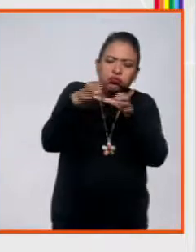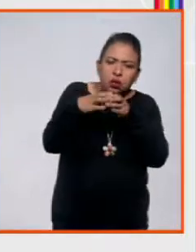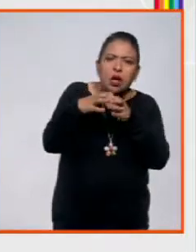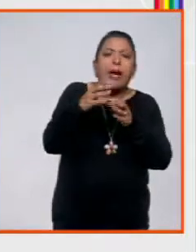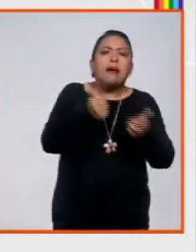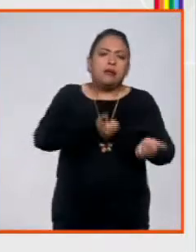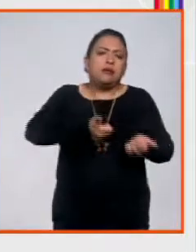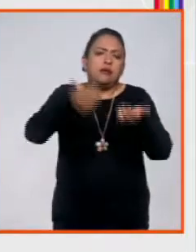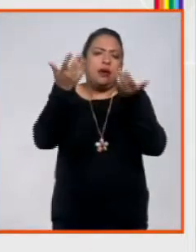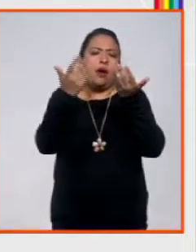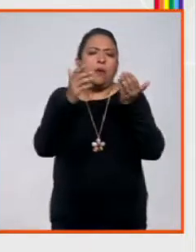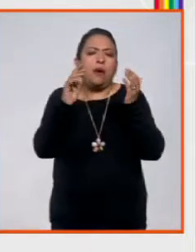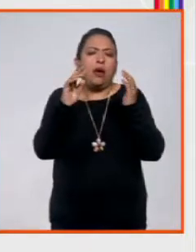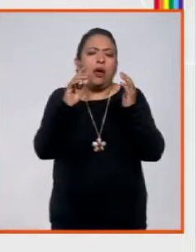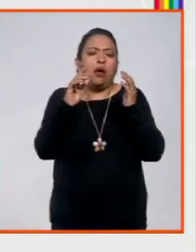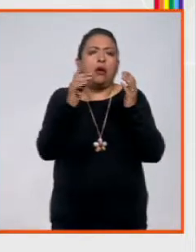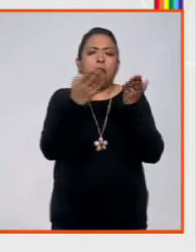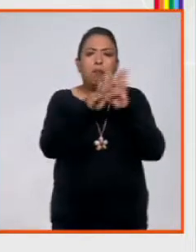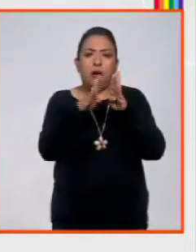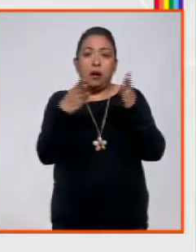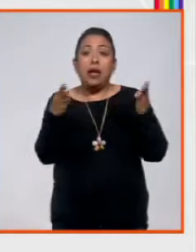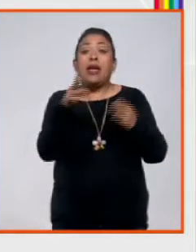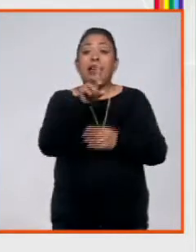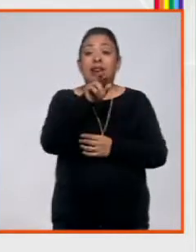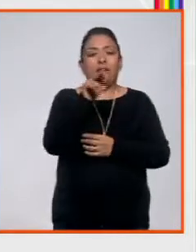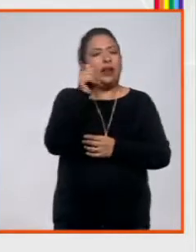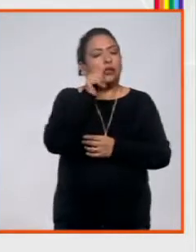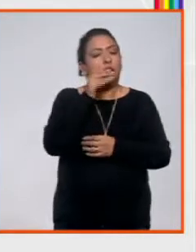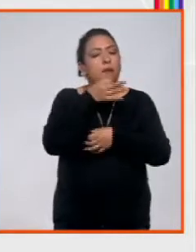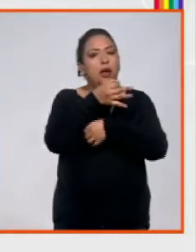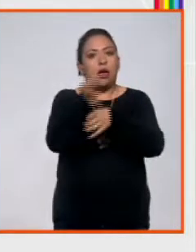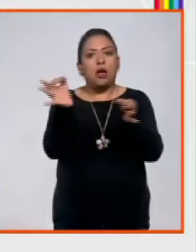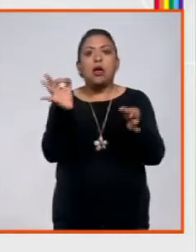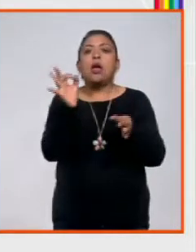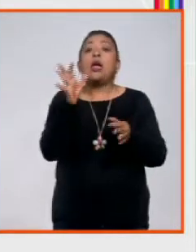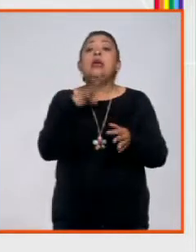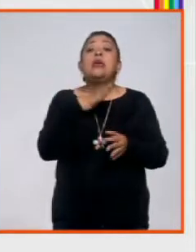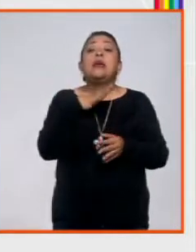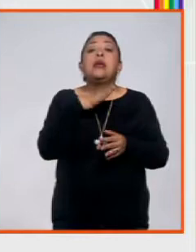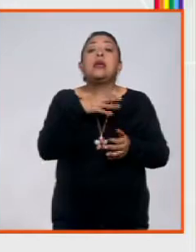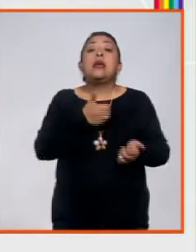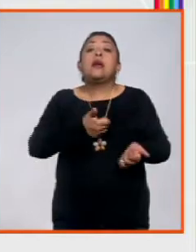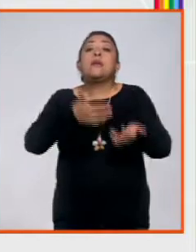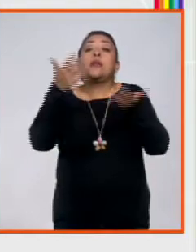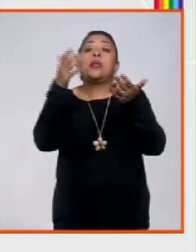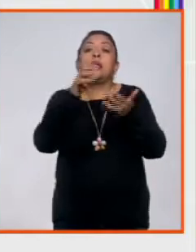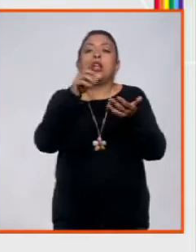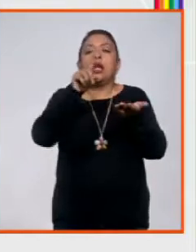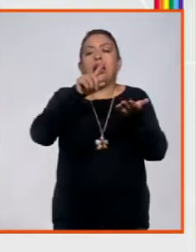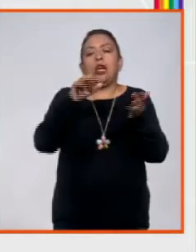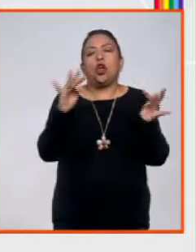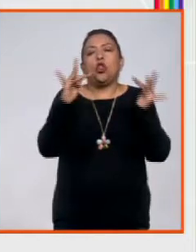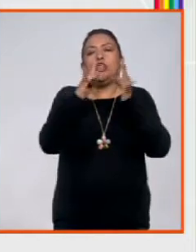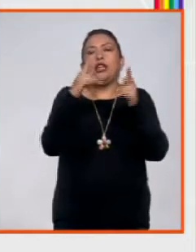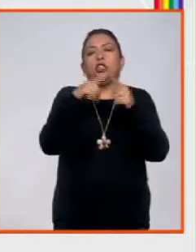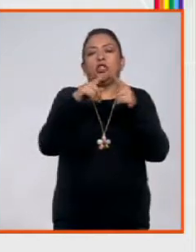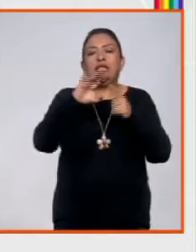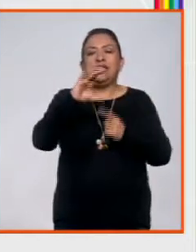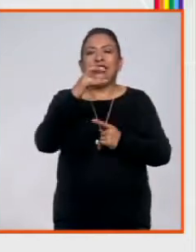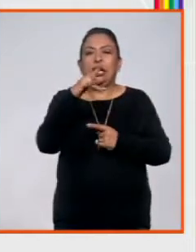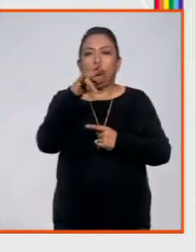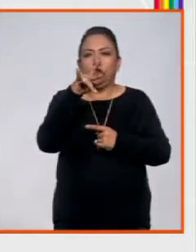enviar el cuadro el propio rivera siempre difundió la la idea de que lo había enviado vía checoslovaquia y que se había